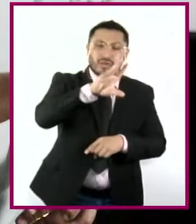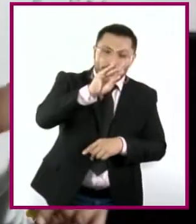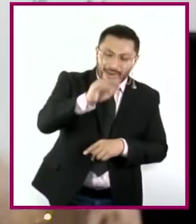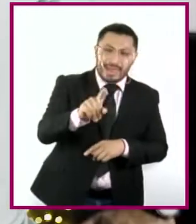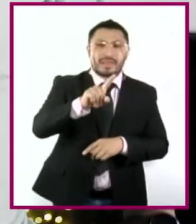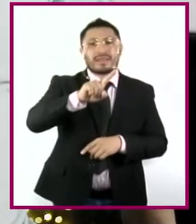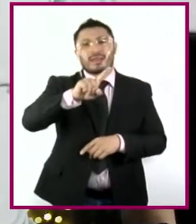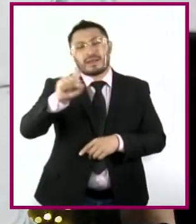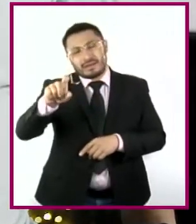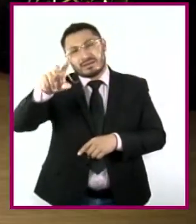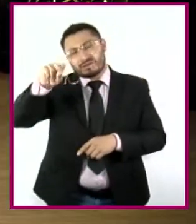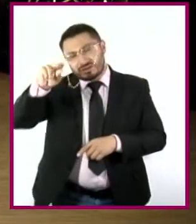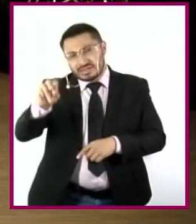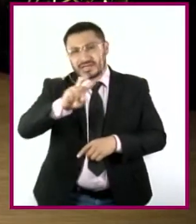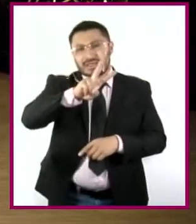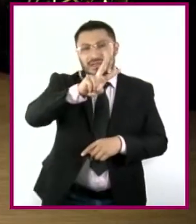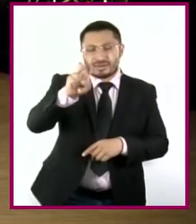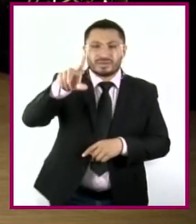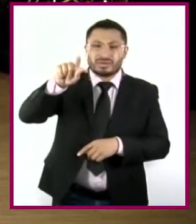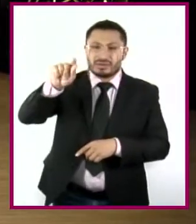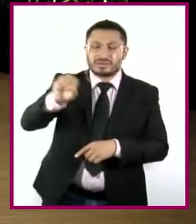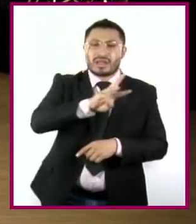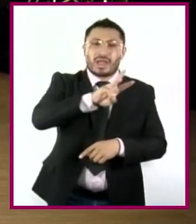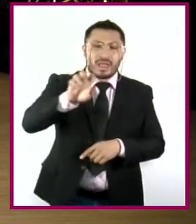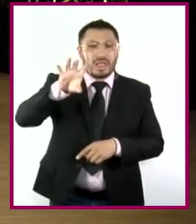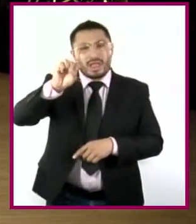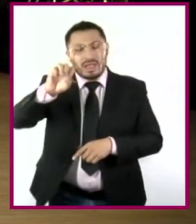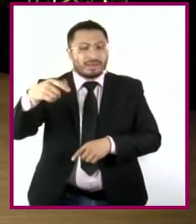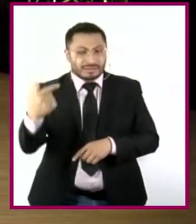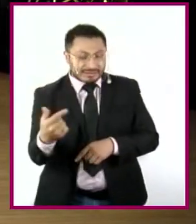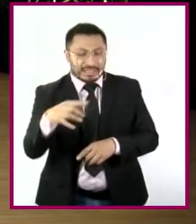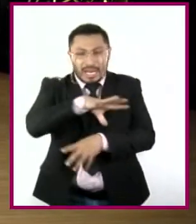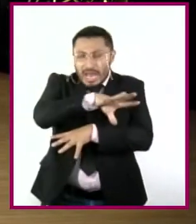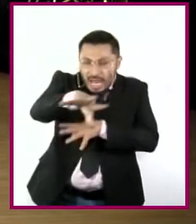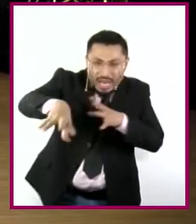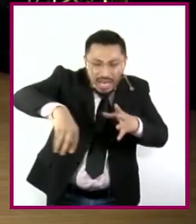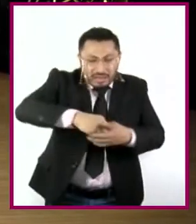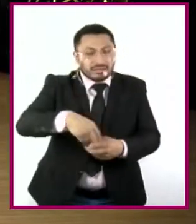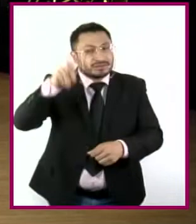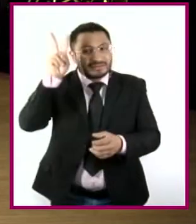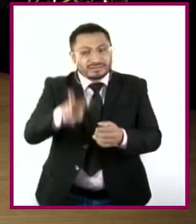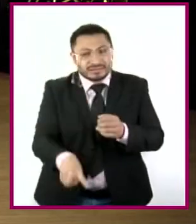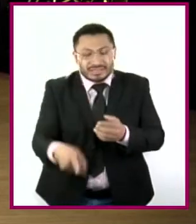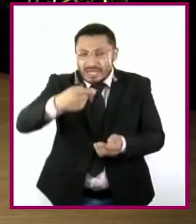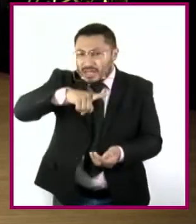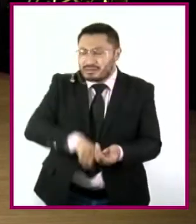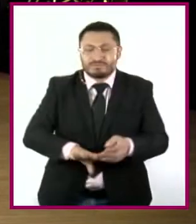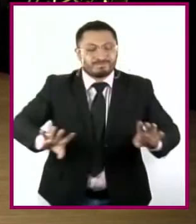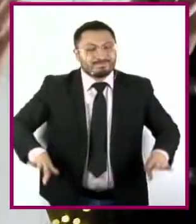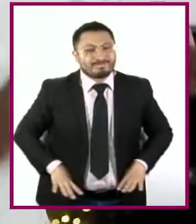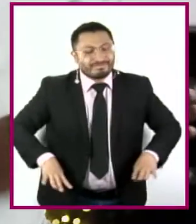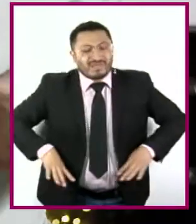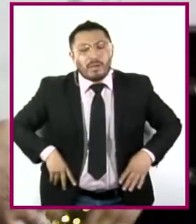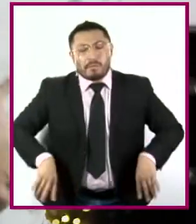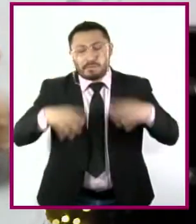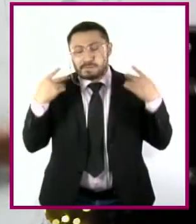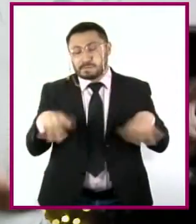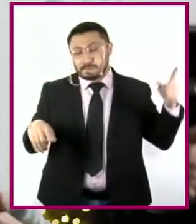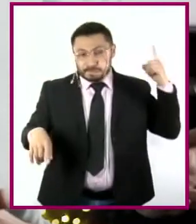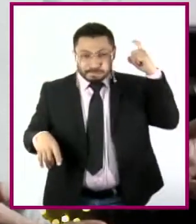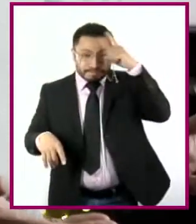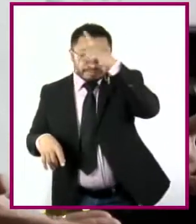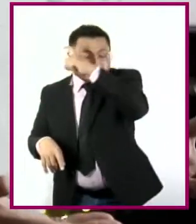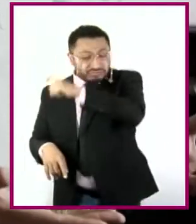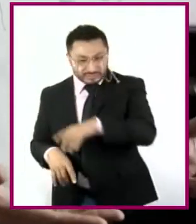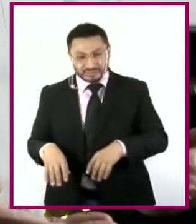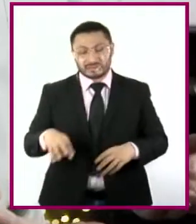y 360 grados, en realidad tiene una enorme estructura interna, o dicho de otro modo, reglas de cómo